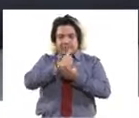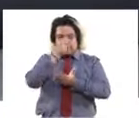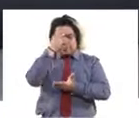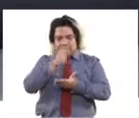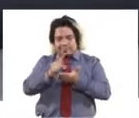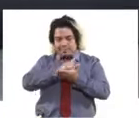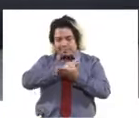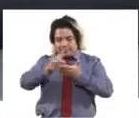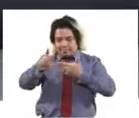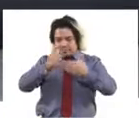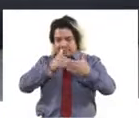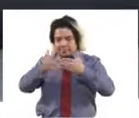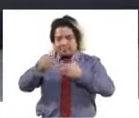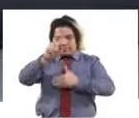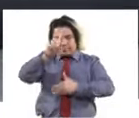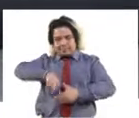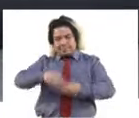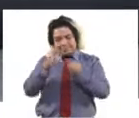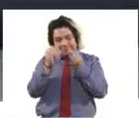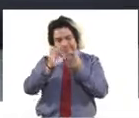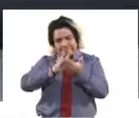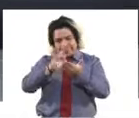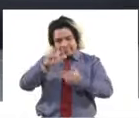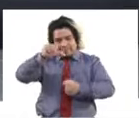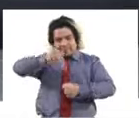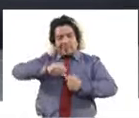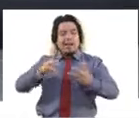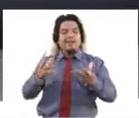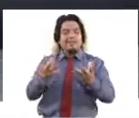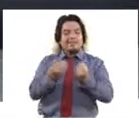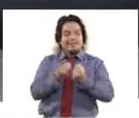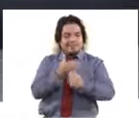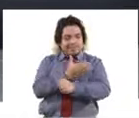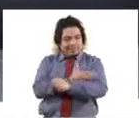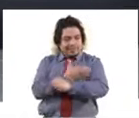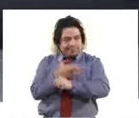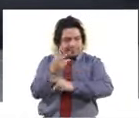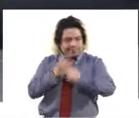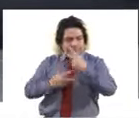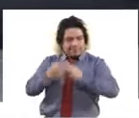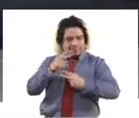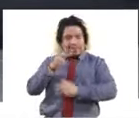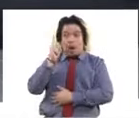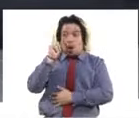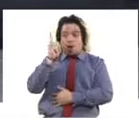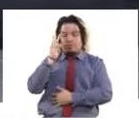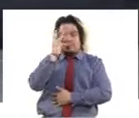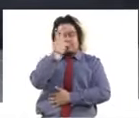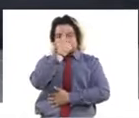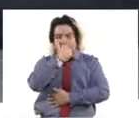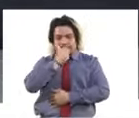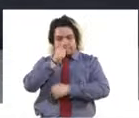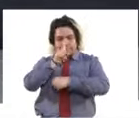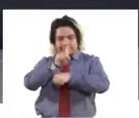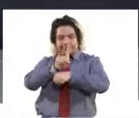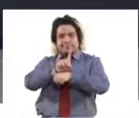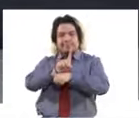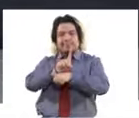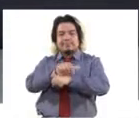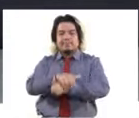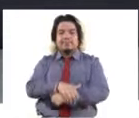derechos, agradece su fina atención y gentil asistencia, deseando que sigan teniendo todas y todos